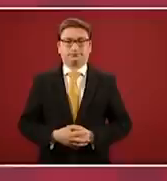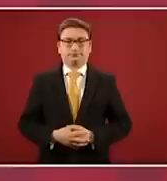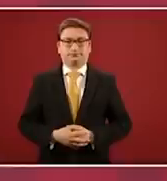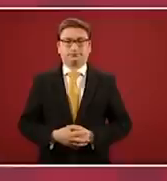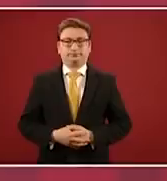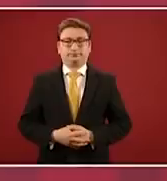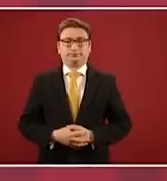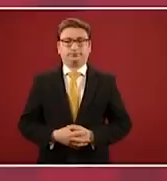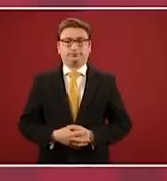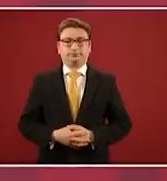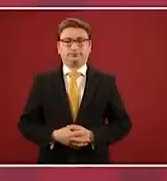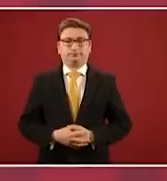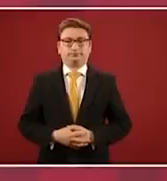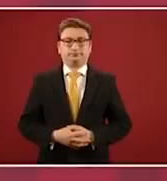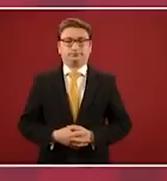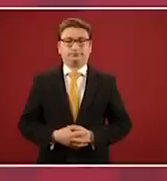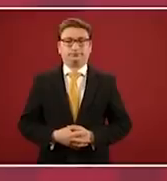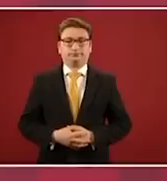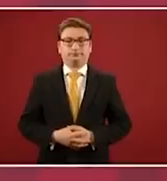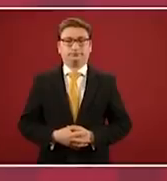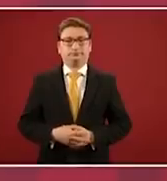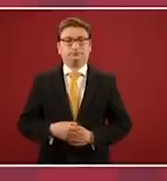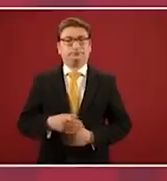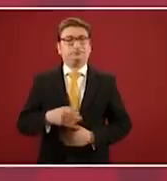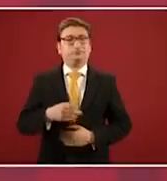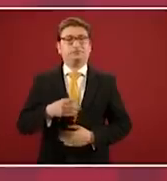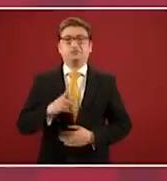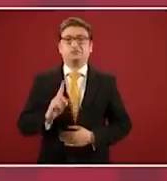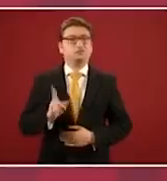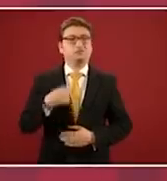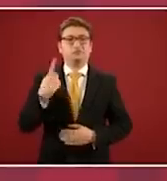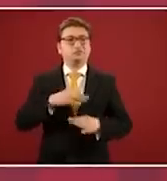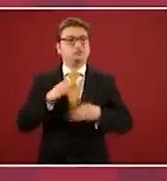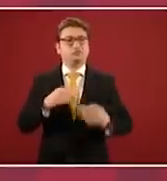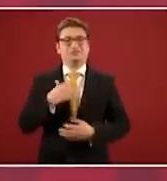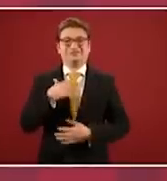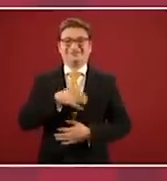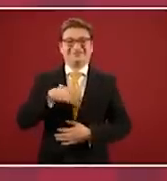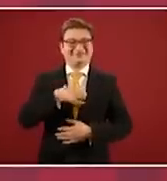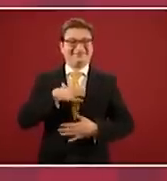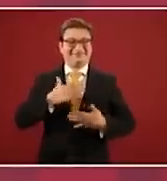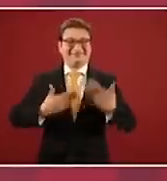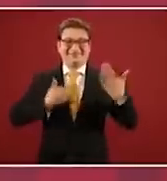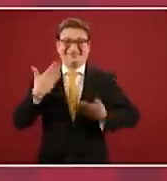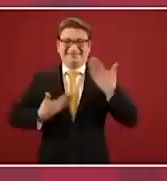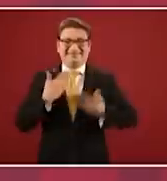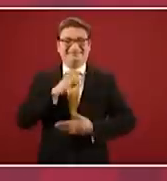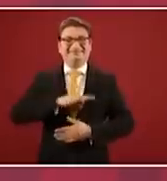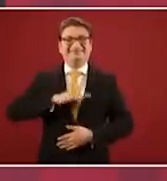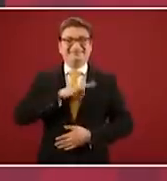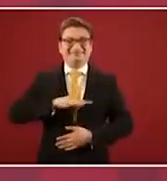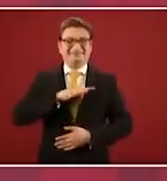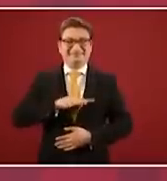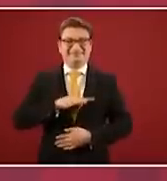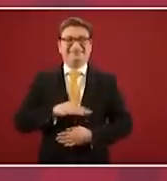y que estemos contentos, que estemos alegres, que estemos felices.